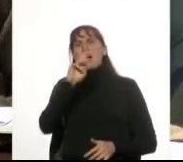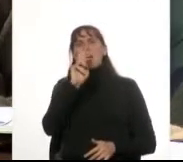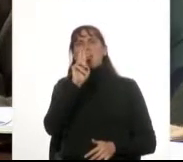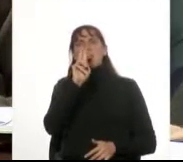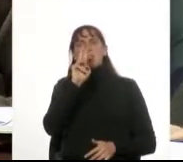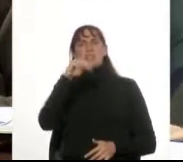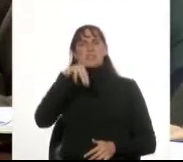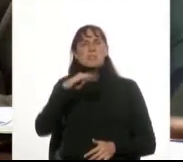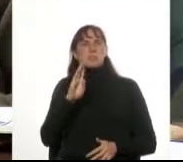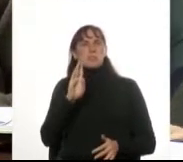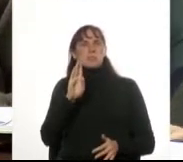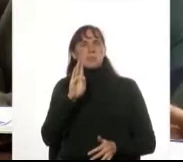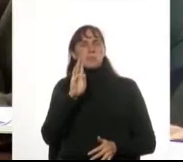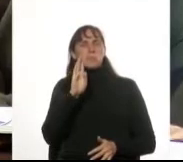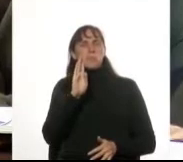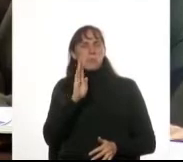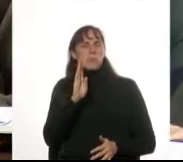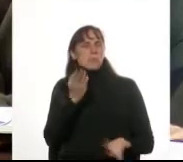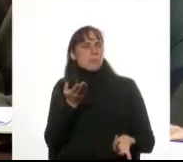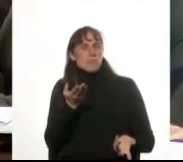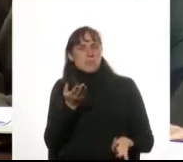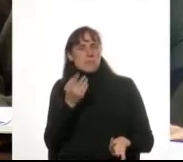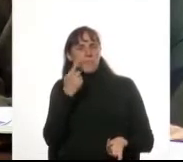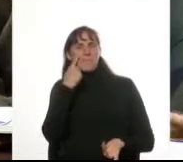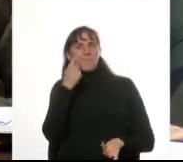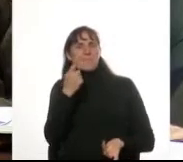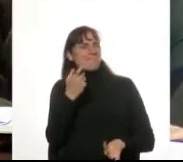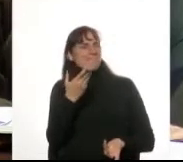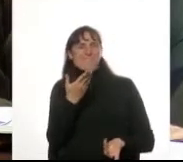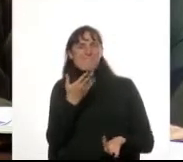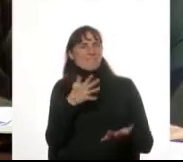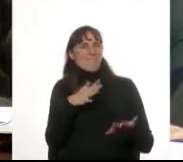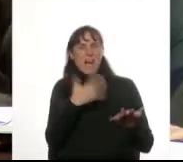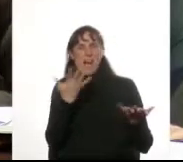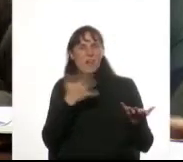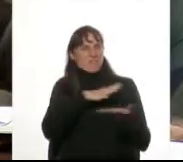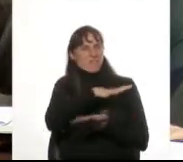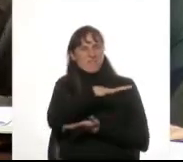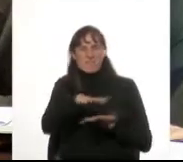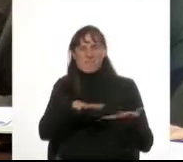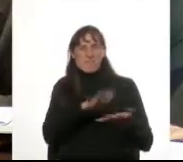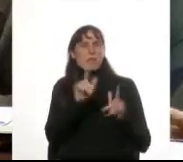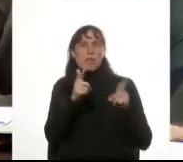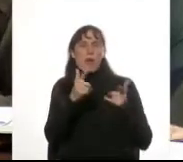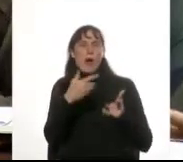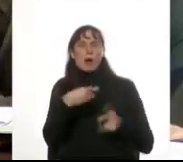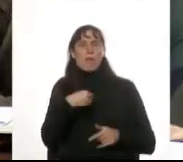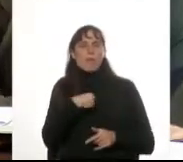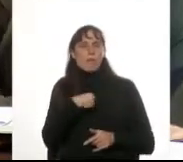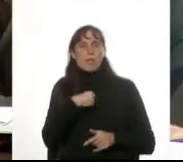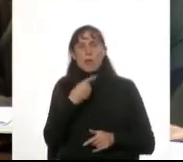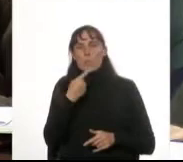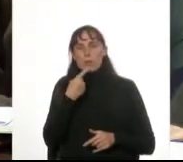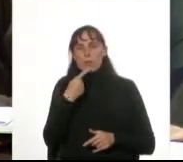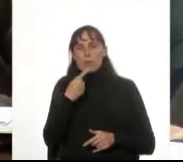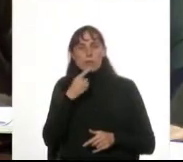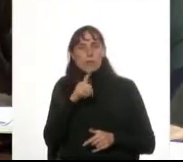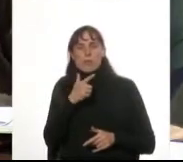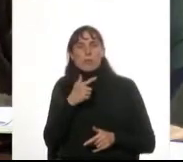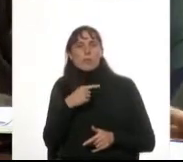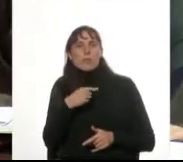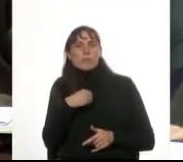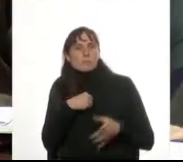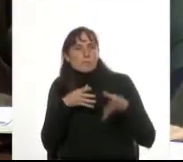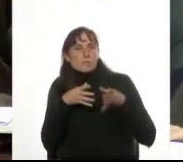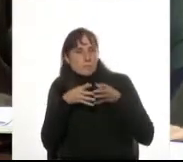Hay una tendencia que está en juego, la confianza en los partidos y en los sistemas